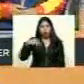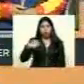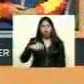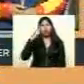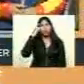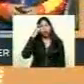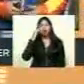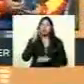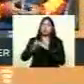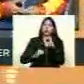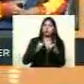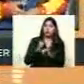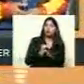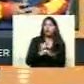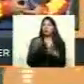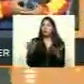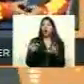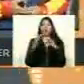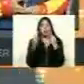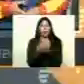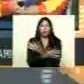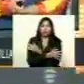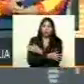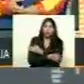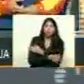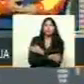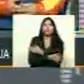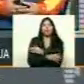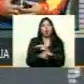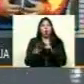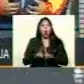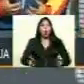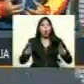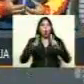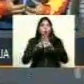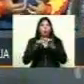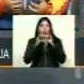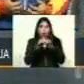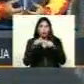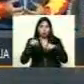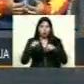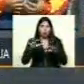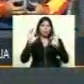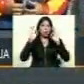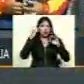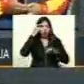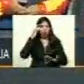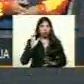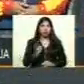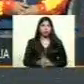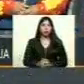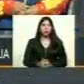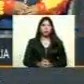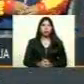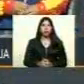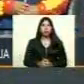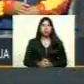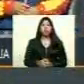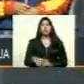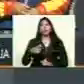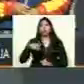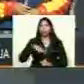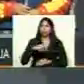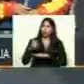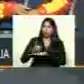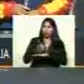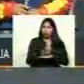Internacional del Abrazo en Familia, decretado así por la Organización de Naciones Unidas. Nosotros, desde el Frente Preventivo del Ministerio del Poder Popular para